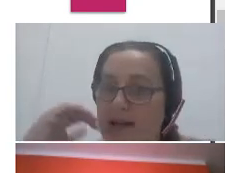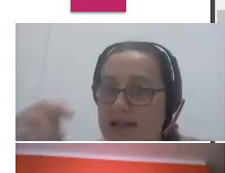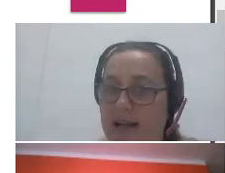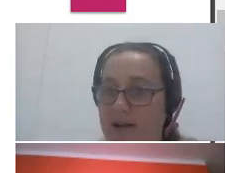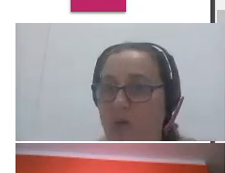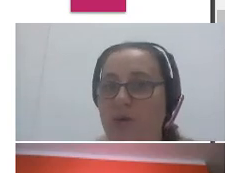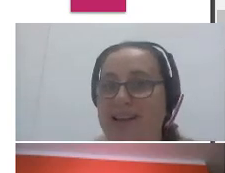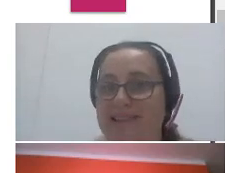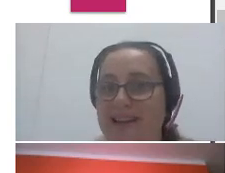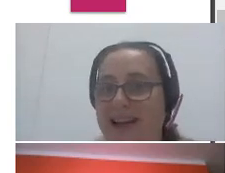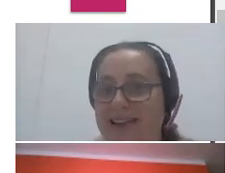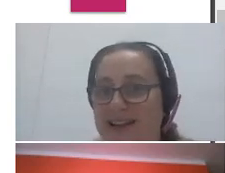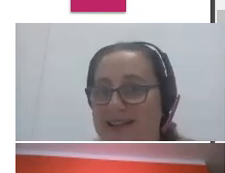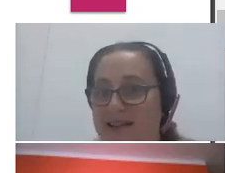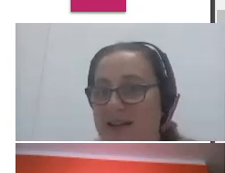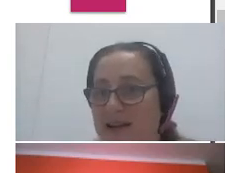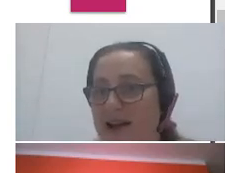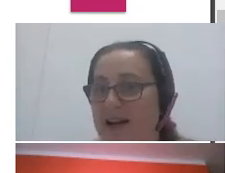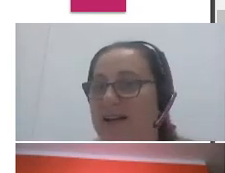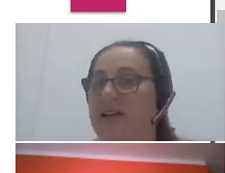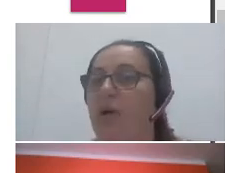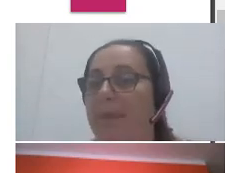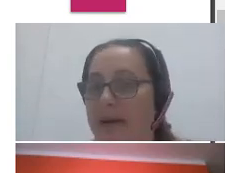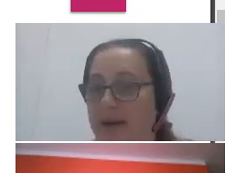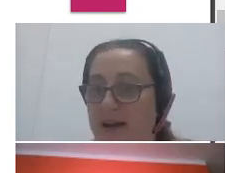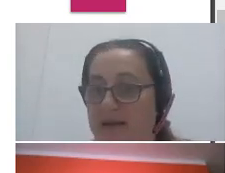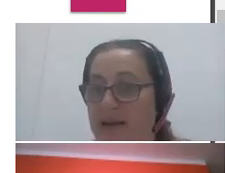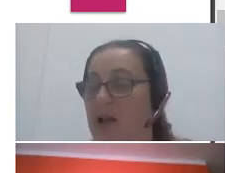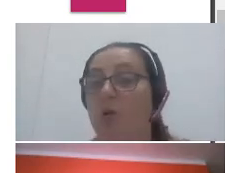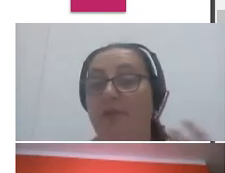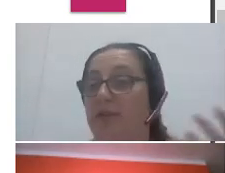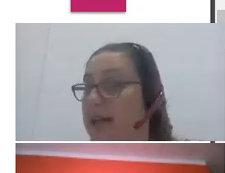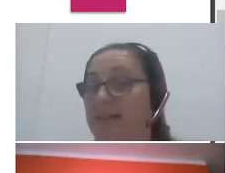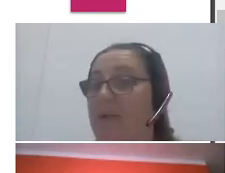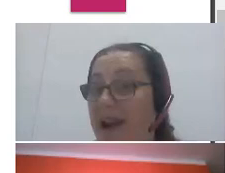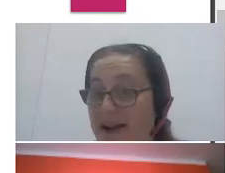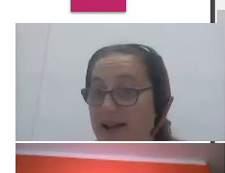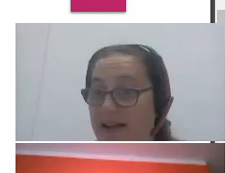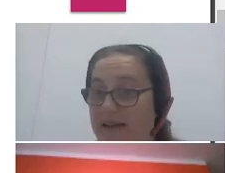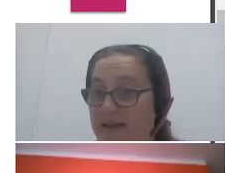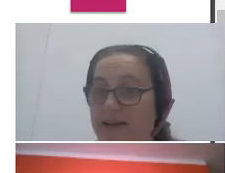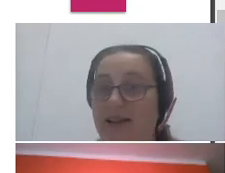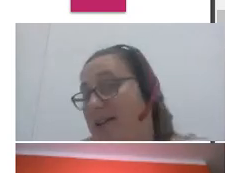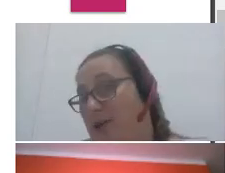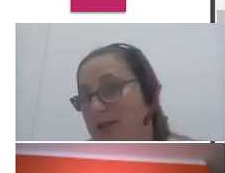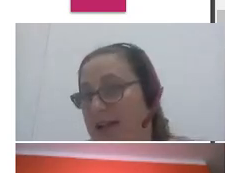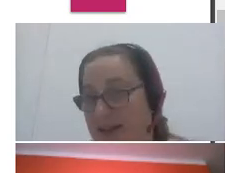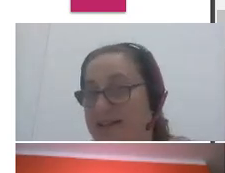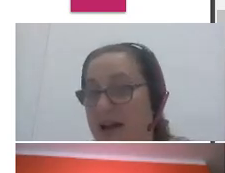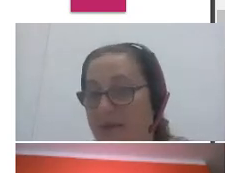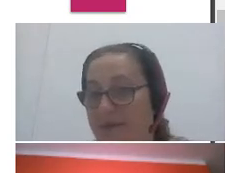una huella, una cicatriz en el tejido permanente. Cuando ya está blanca, es